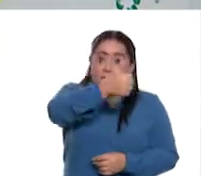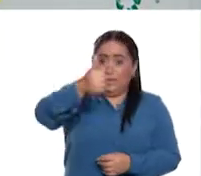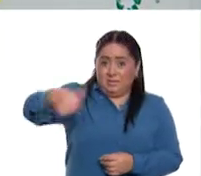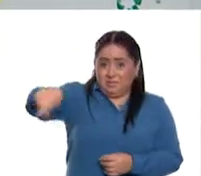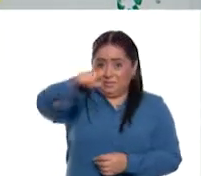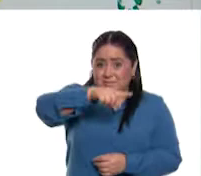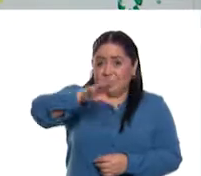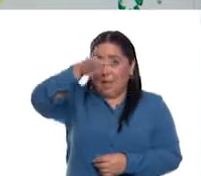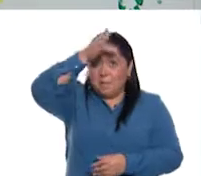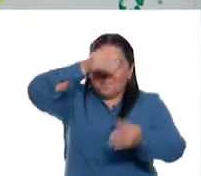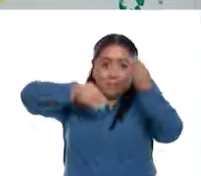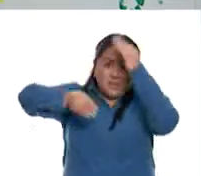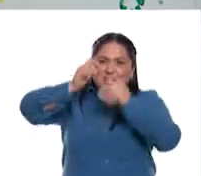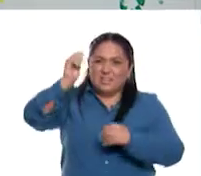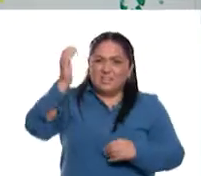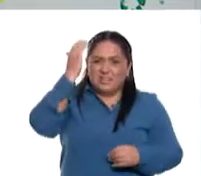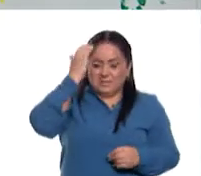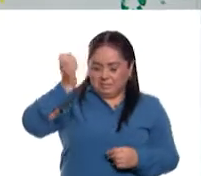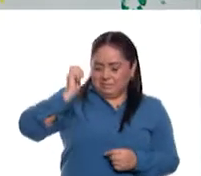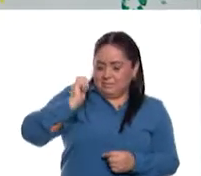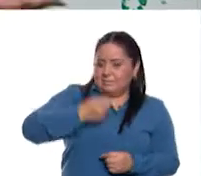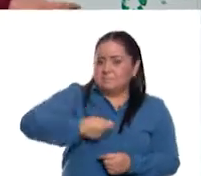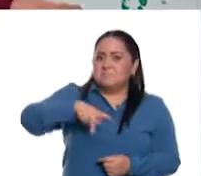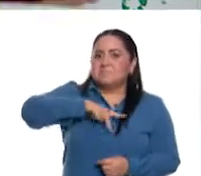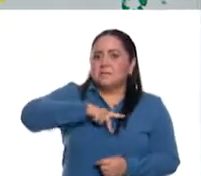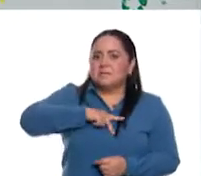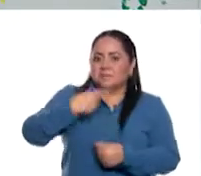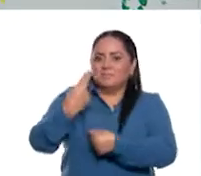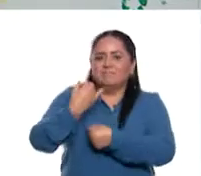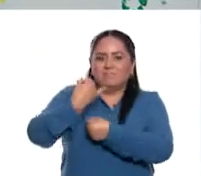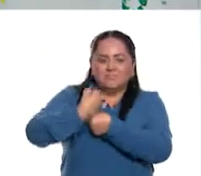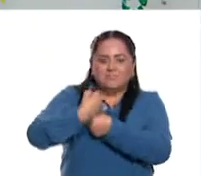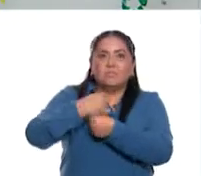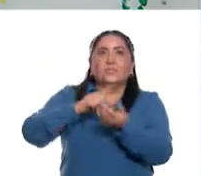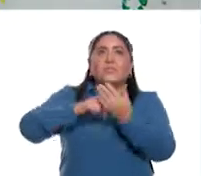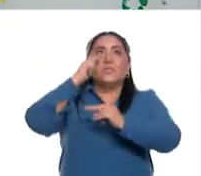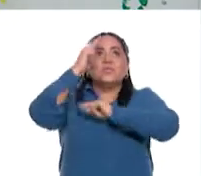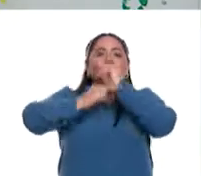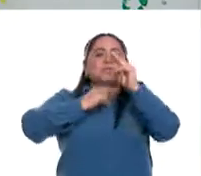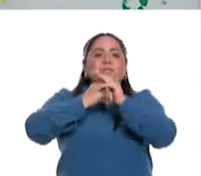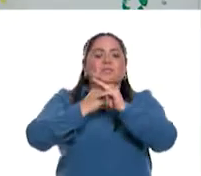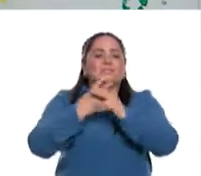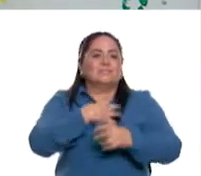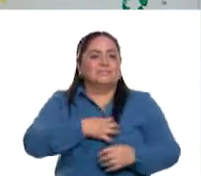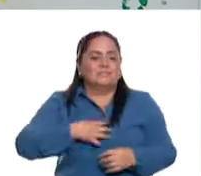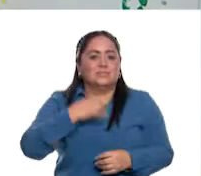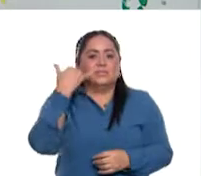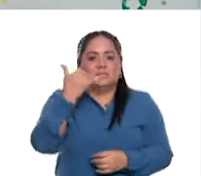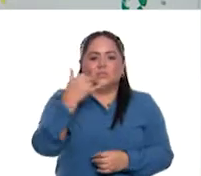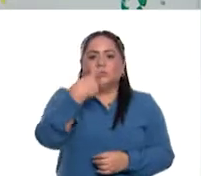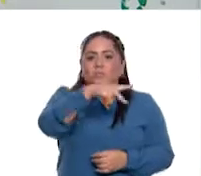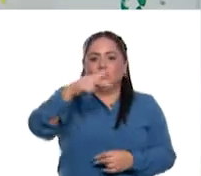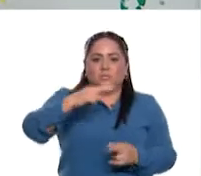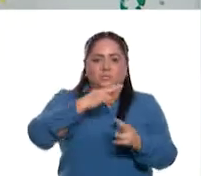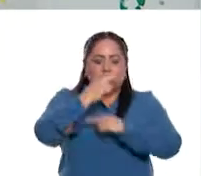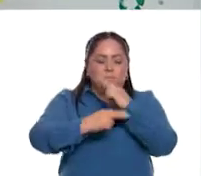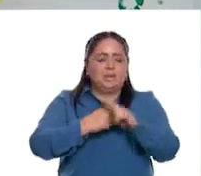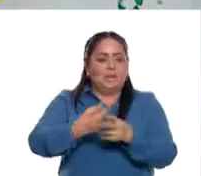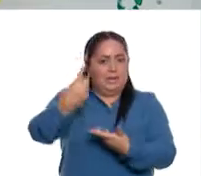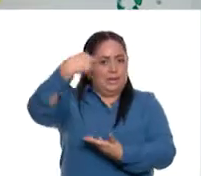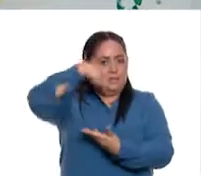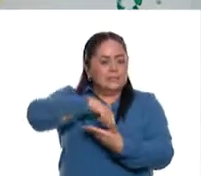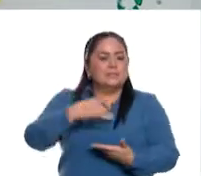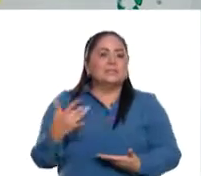de ellas hayan aprendido a conocerse mejor a través de explorar el universo de emociones y su universo interior